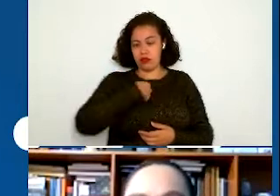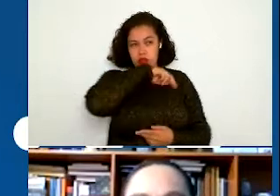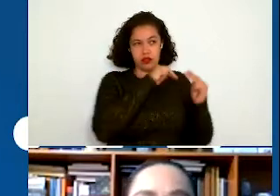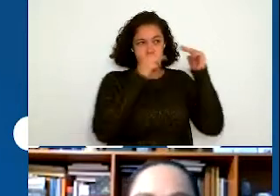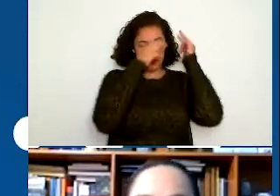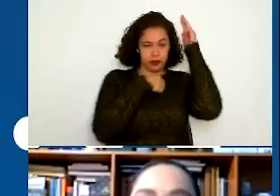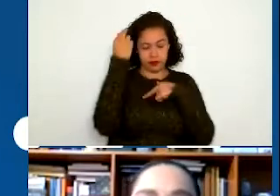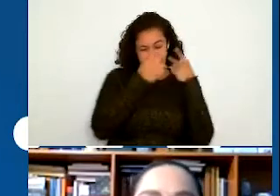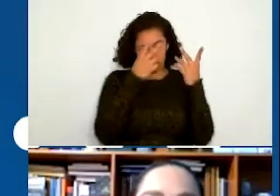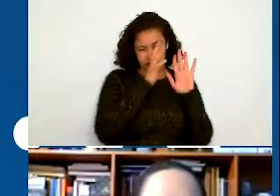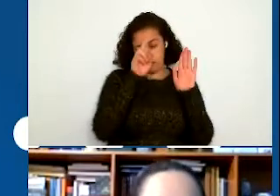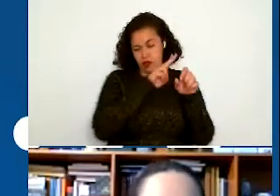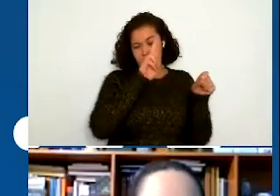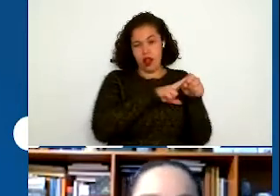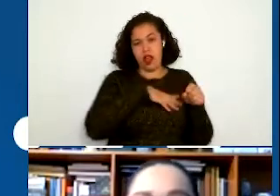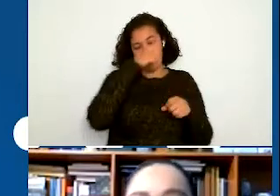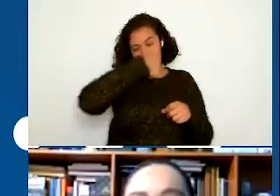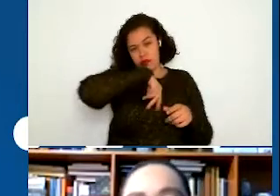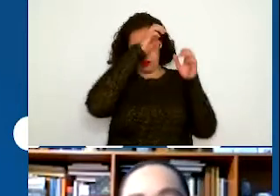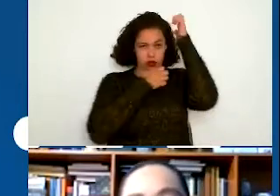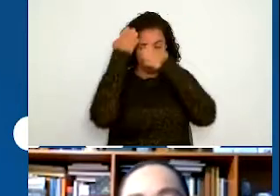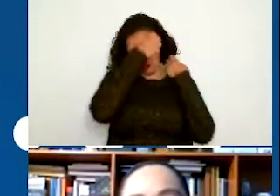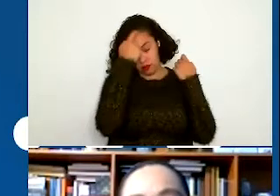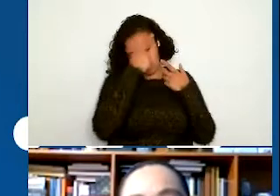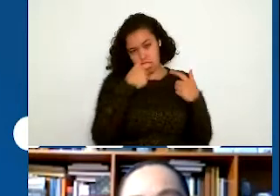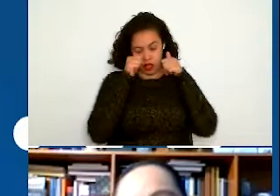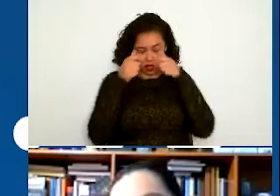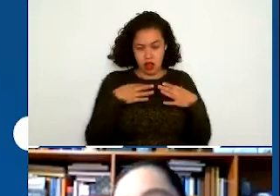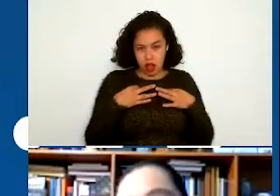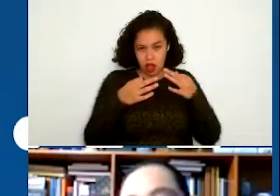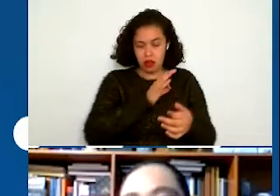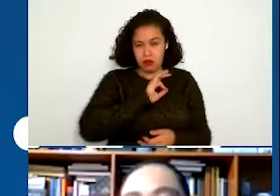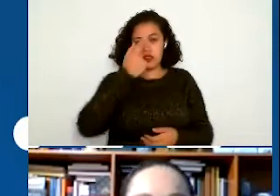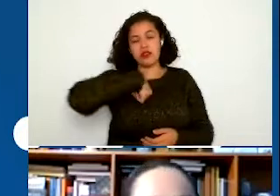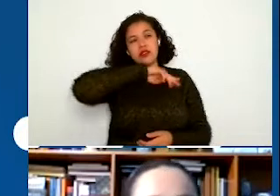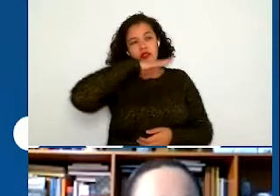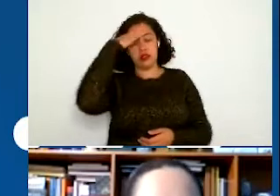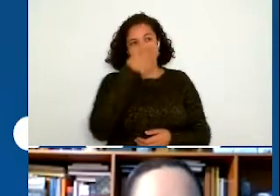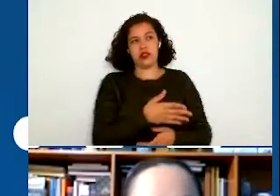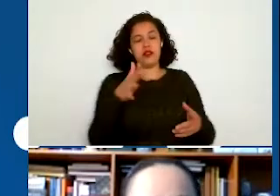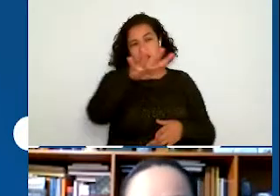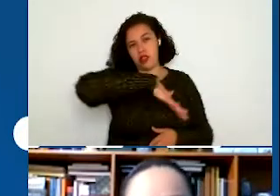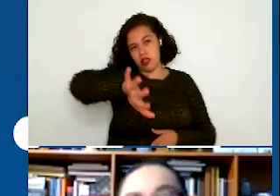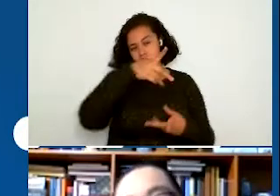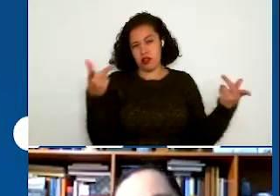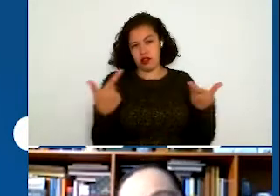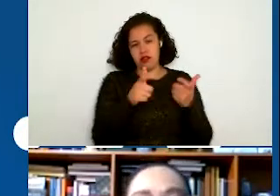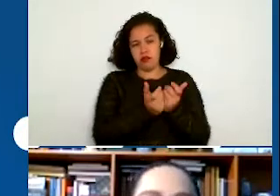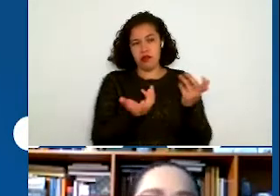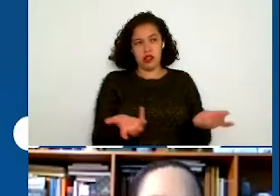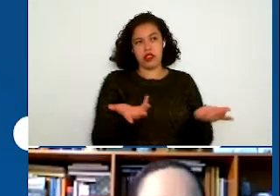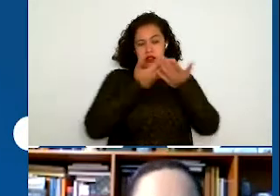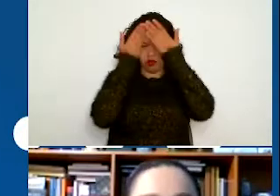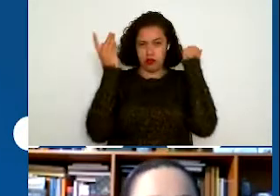mediciones estándar que podemos tener para evaluar nuestra calidad de atención y saber qué estamos generando en la población, tenemos que